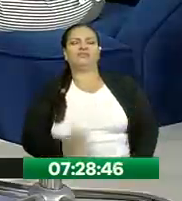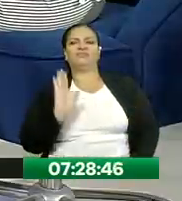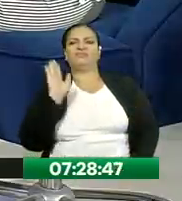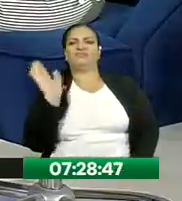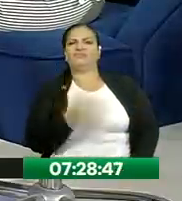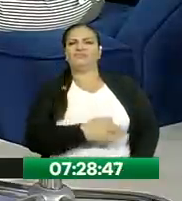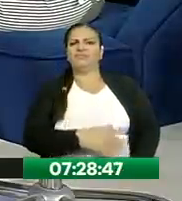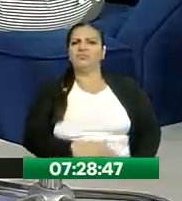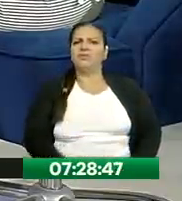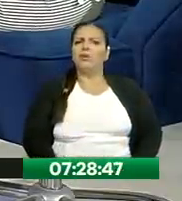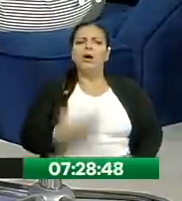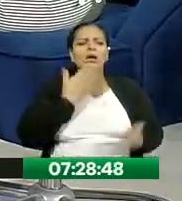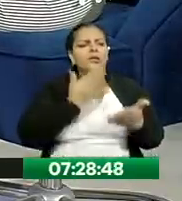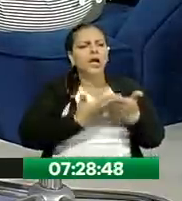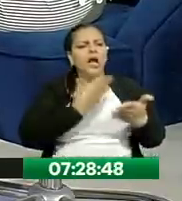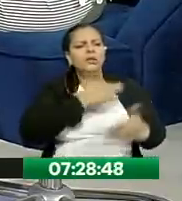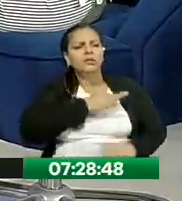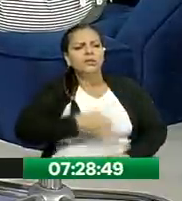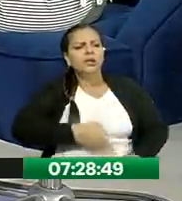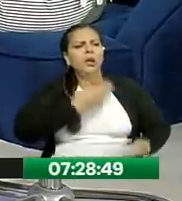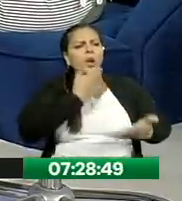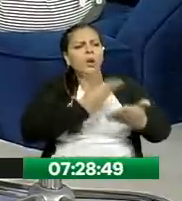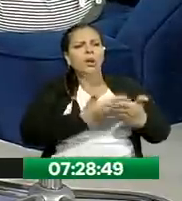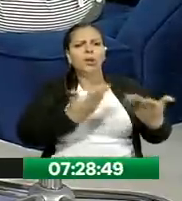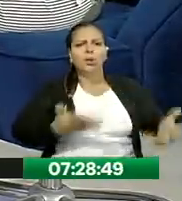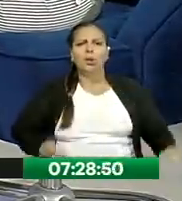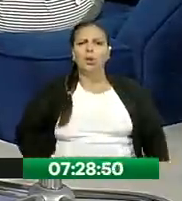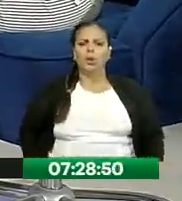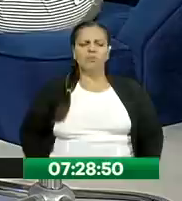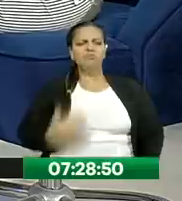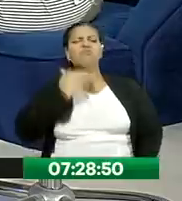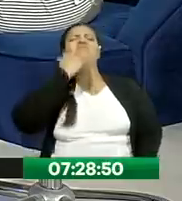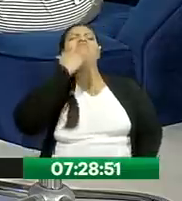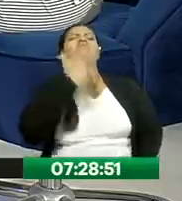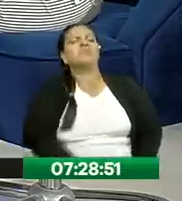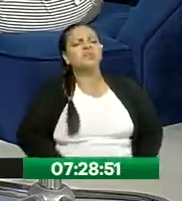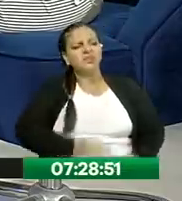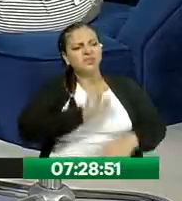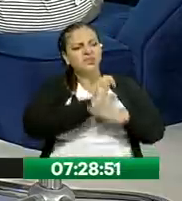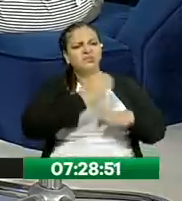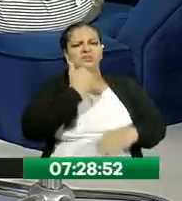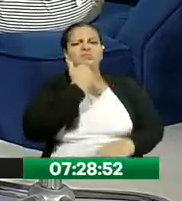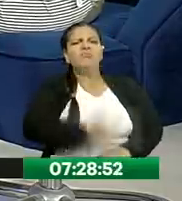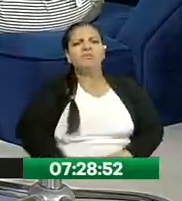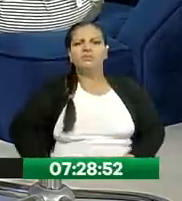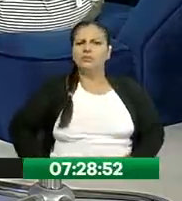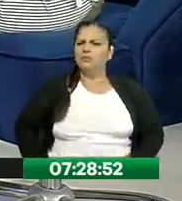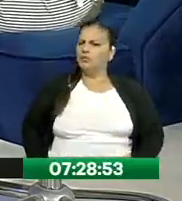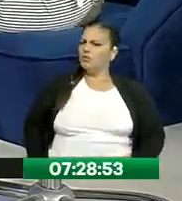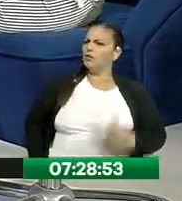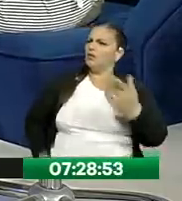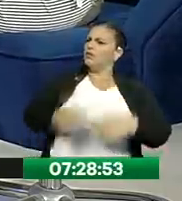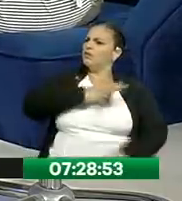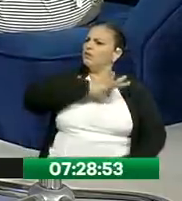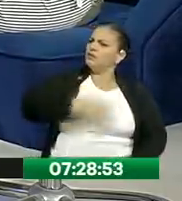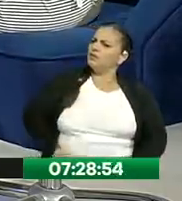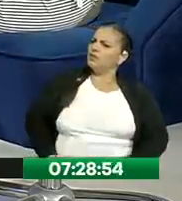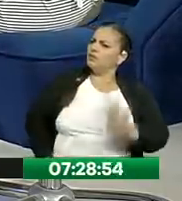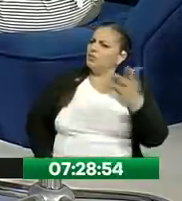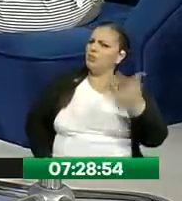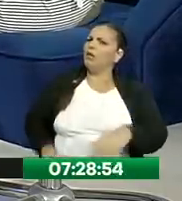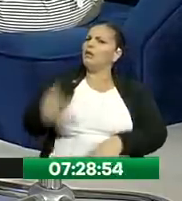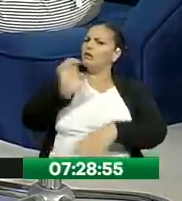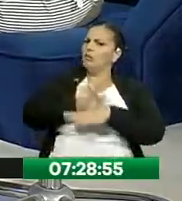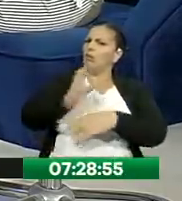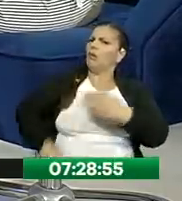si es compatriota nuestro, ¿cómo es entonces que también nos desprecia? Le digo esto porque cabe aquí la pregunta, ¿podrá el